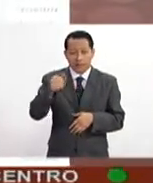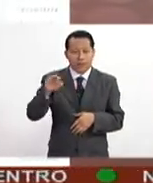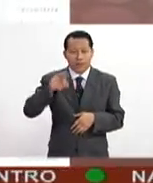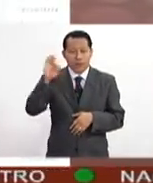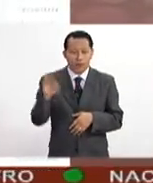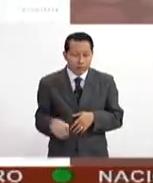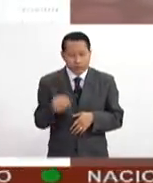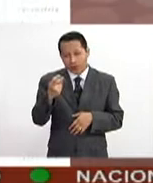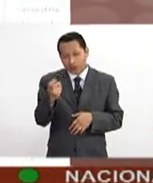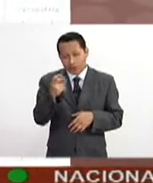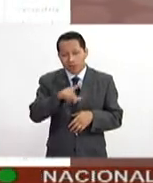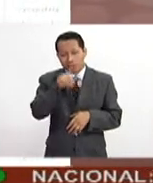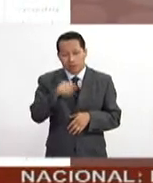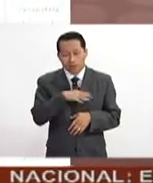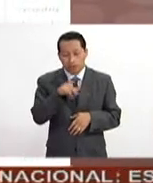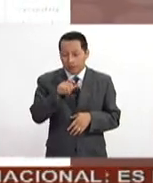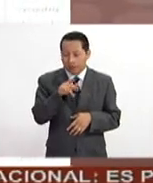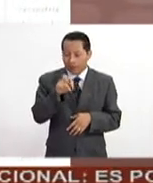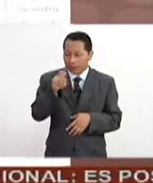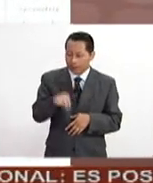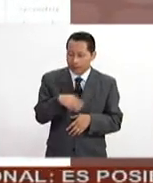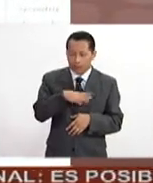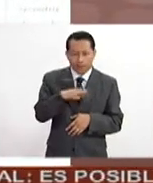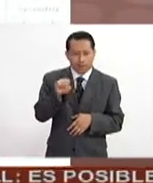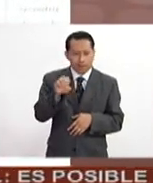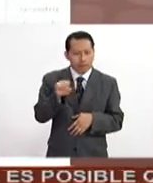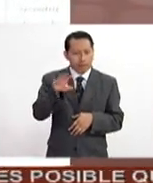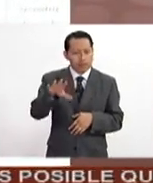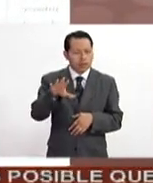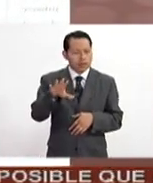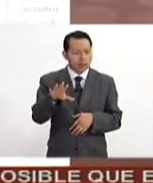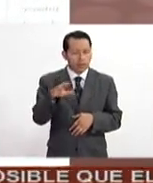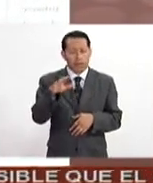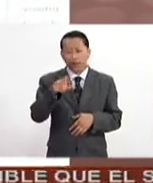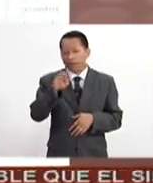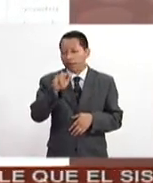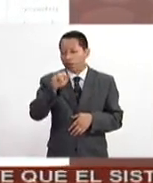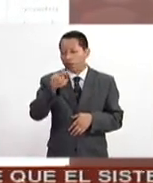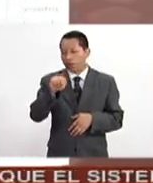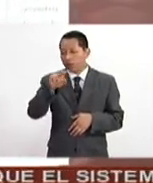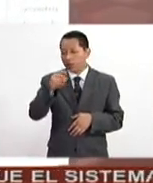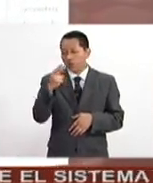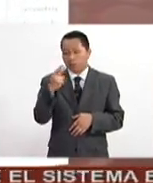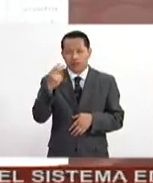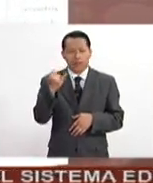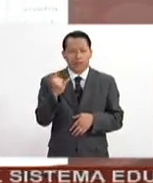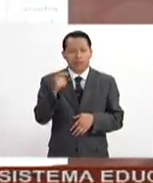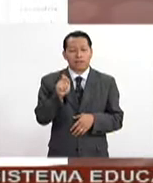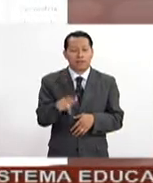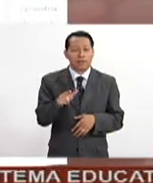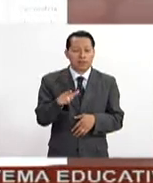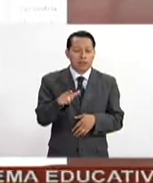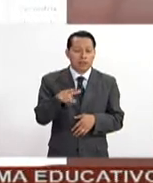76% de probabilidad, luego venía Le Pen con 65%, Fillon con 32 y